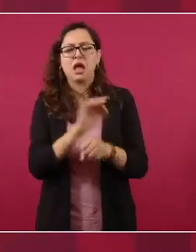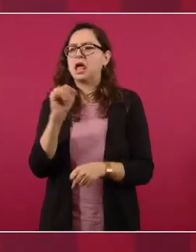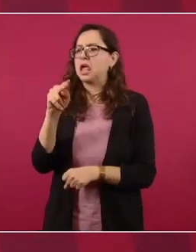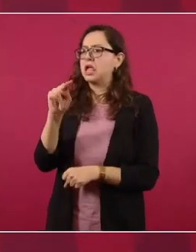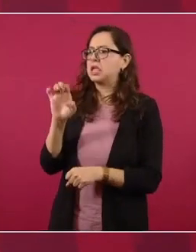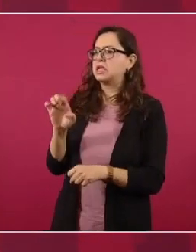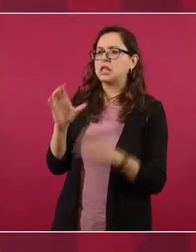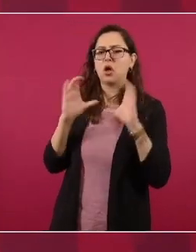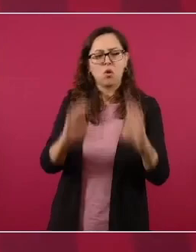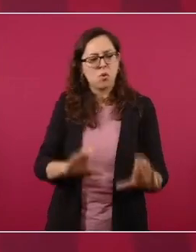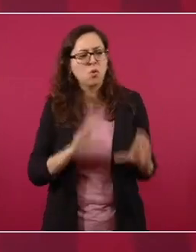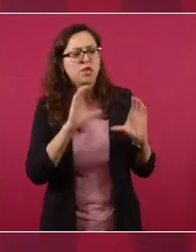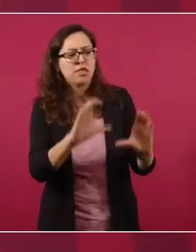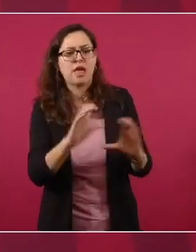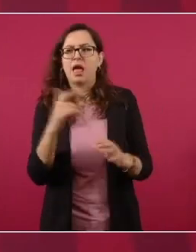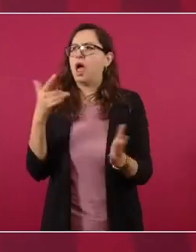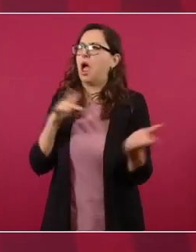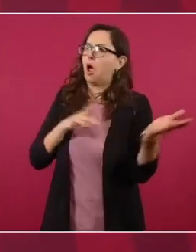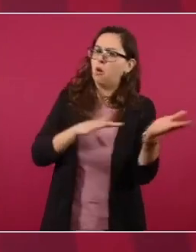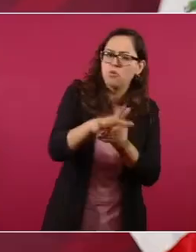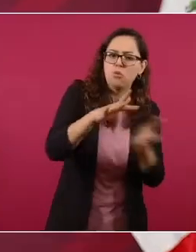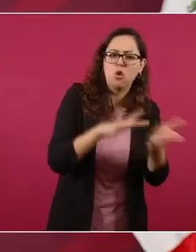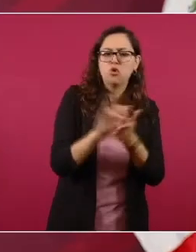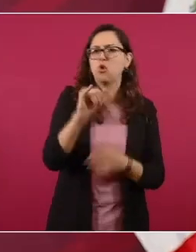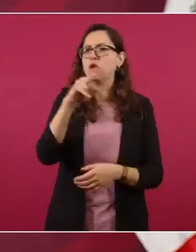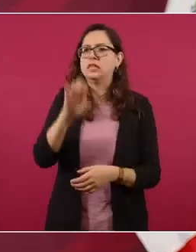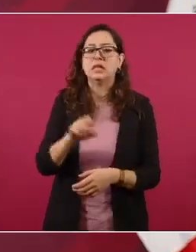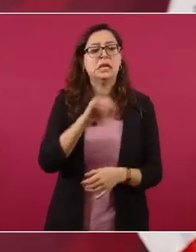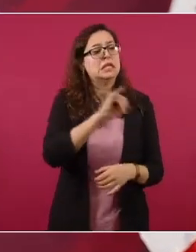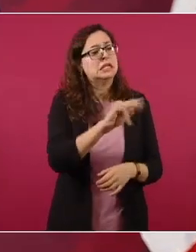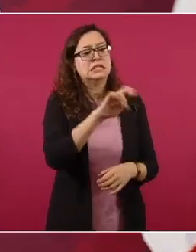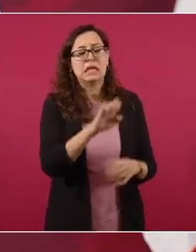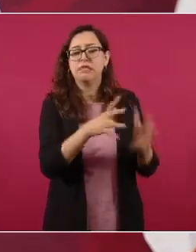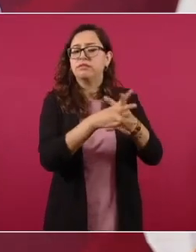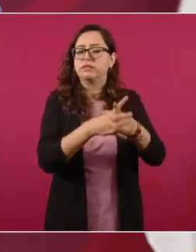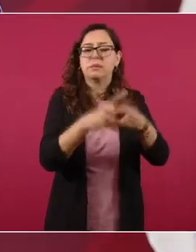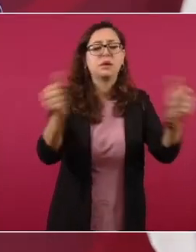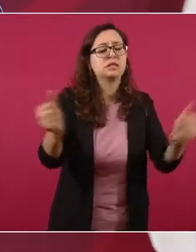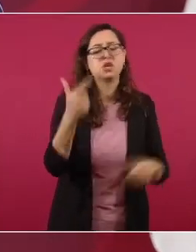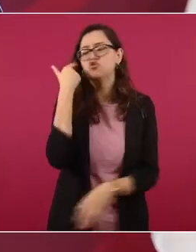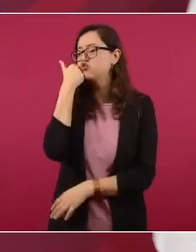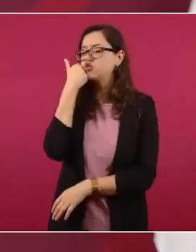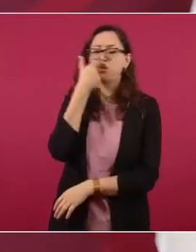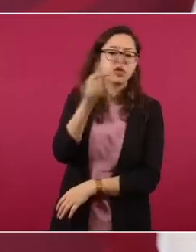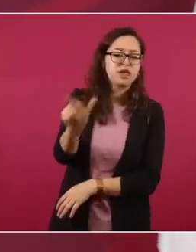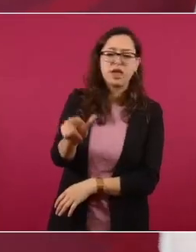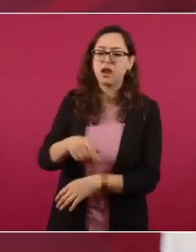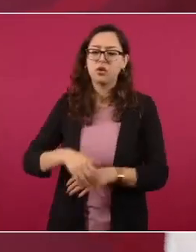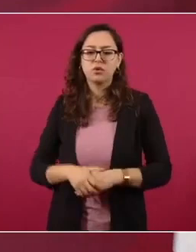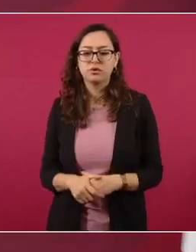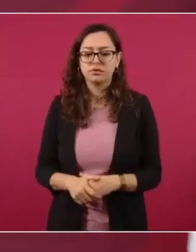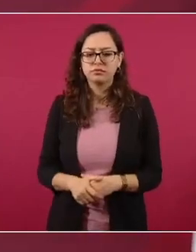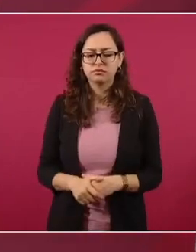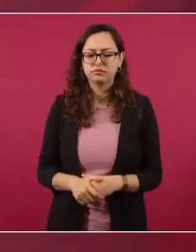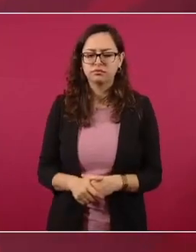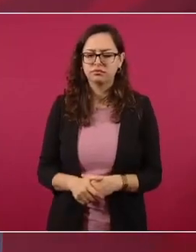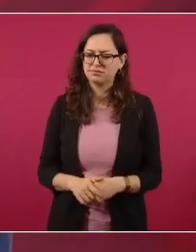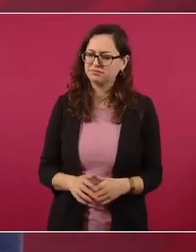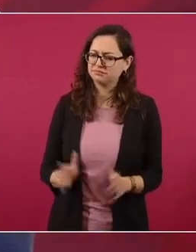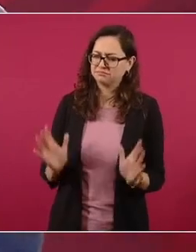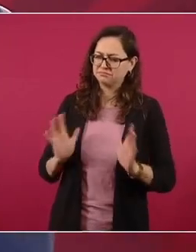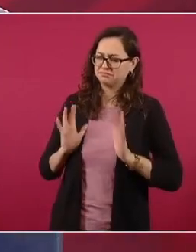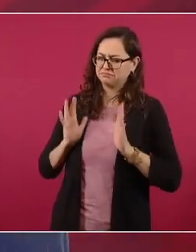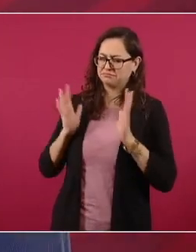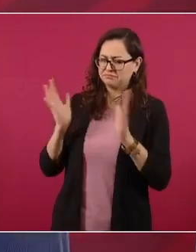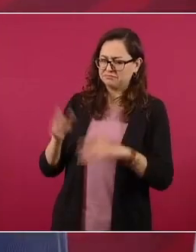nadie desaparece o va a desaparecer al INE. Lo que se quiere